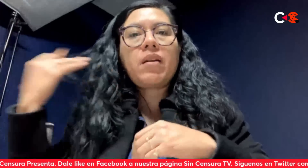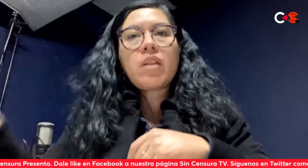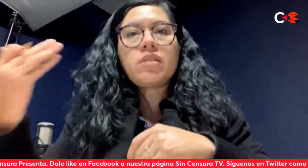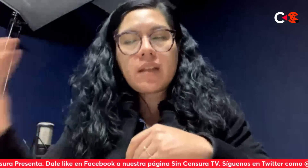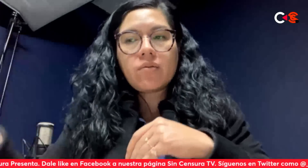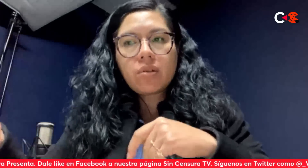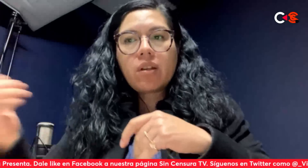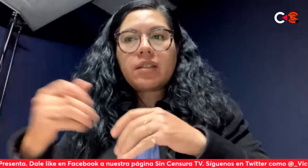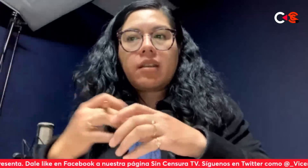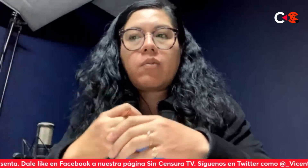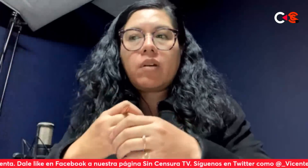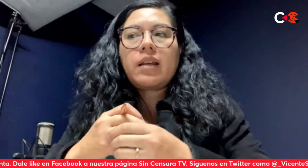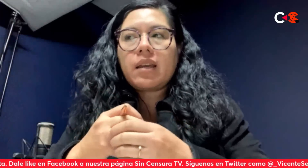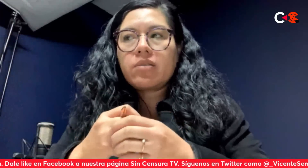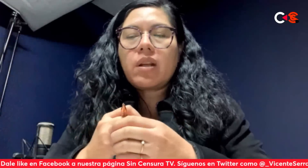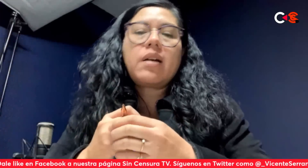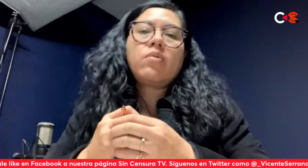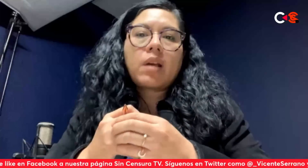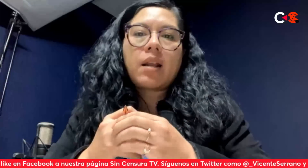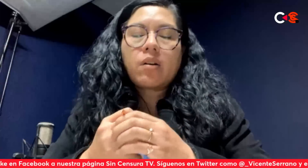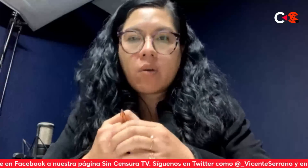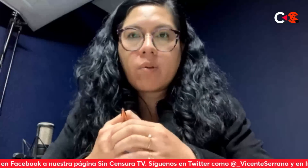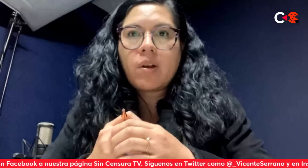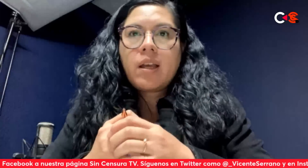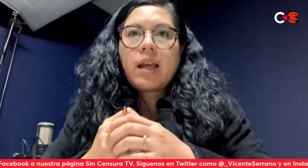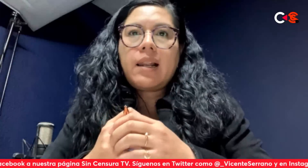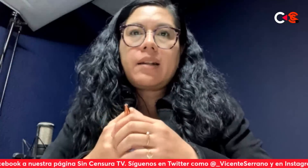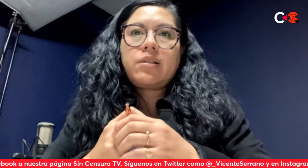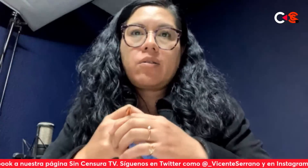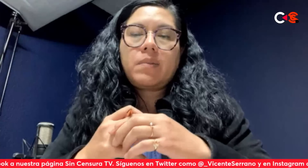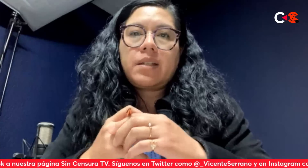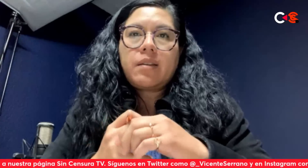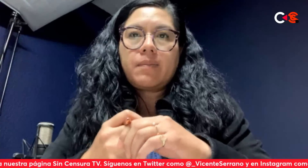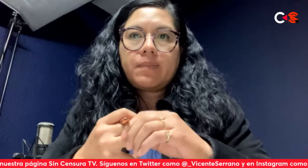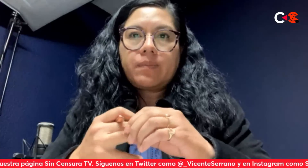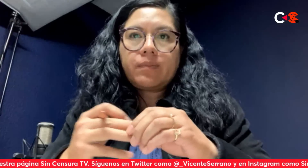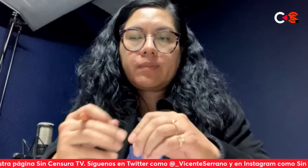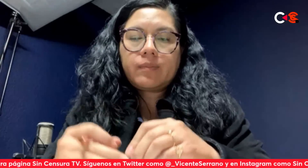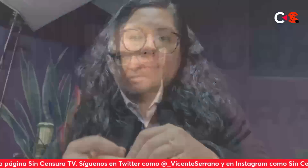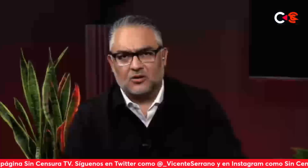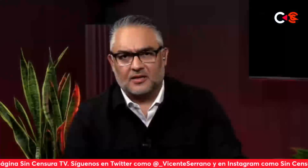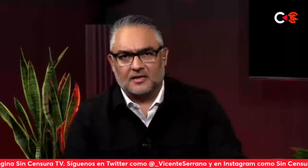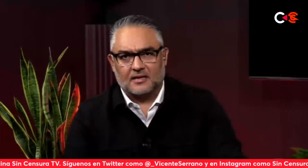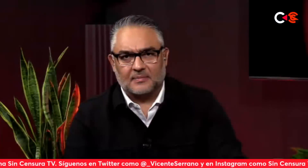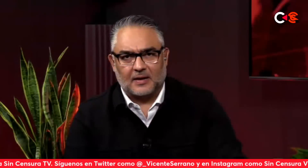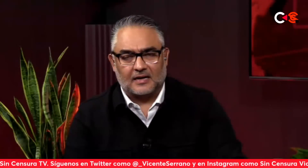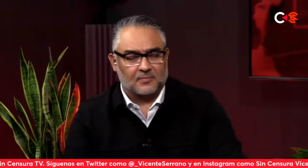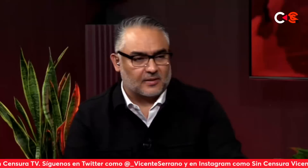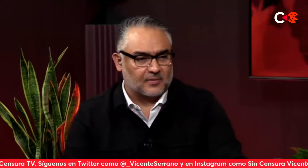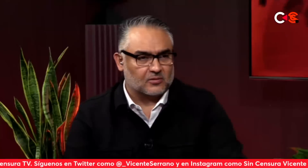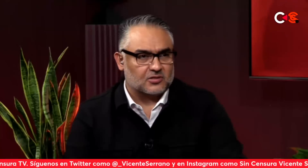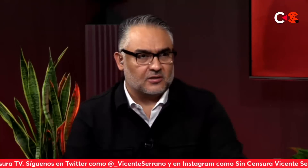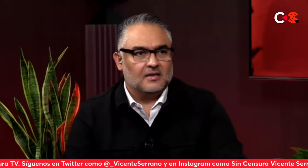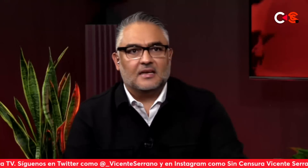pero también cuando se denunció desde tribuna que eso era un gran robo a la nación, Vicente. Pues vámonos en orden para el